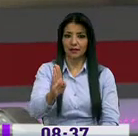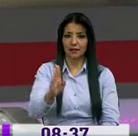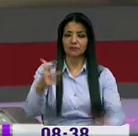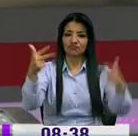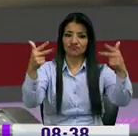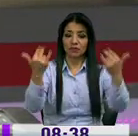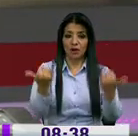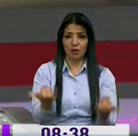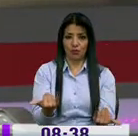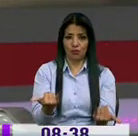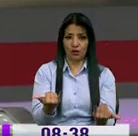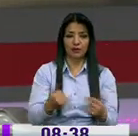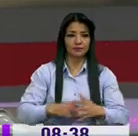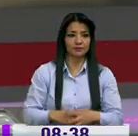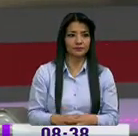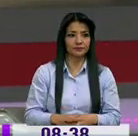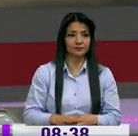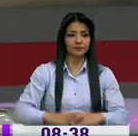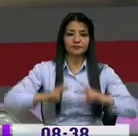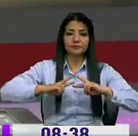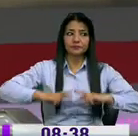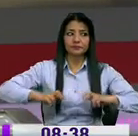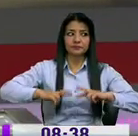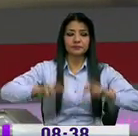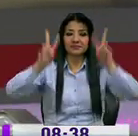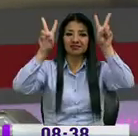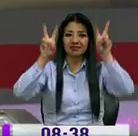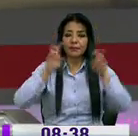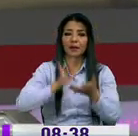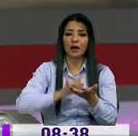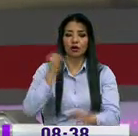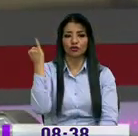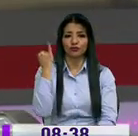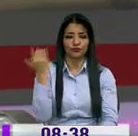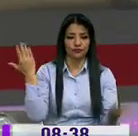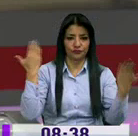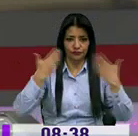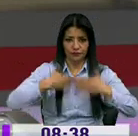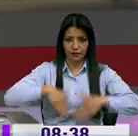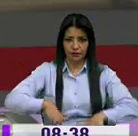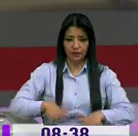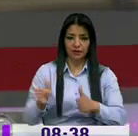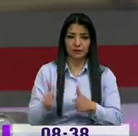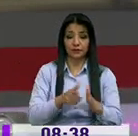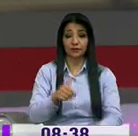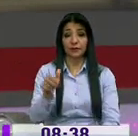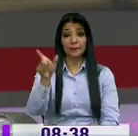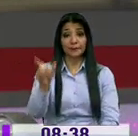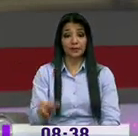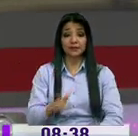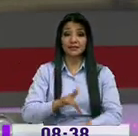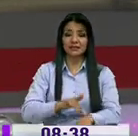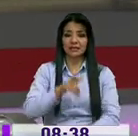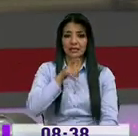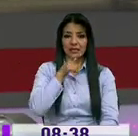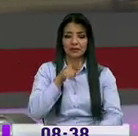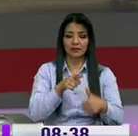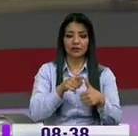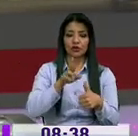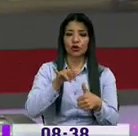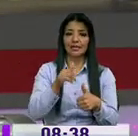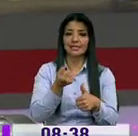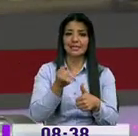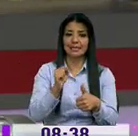día. Esto como parte de las investigaciones del caso Arroz Verde Final. Otra de las personas citadas son Doris Solís